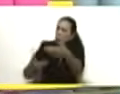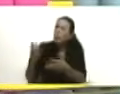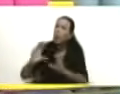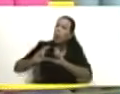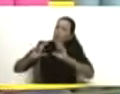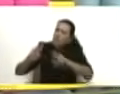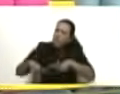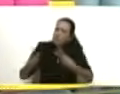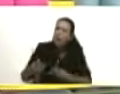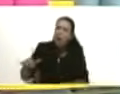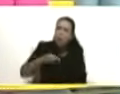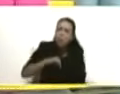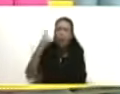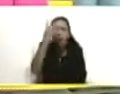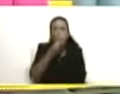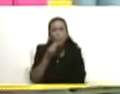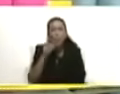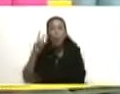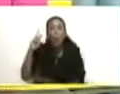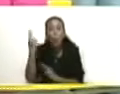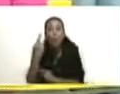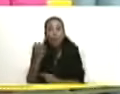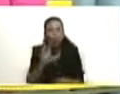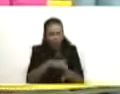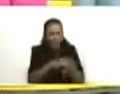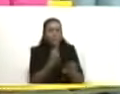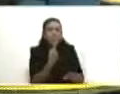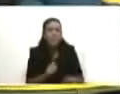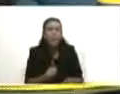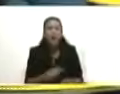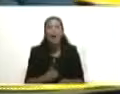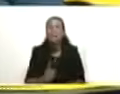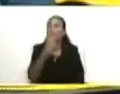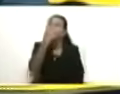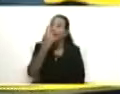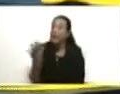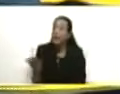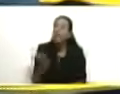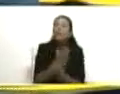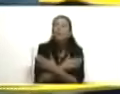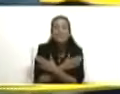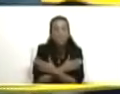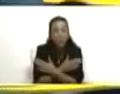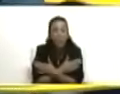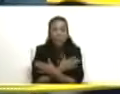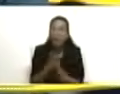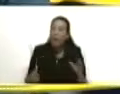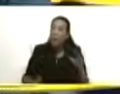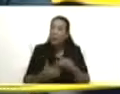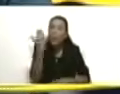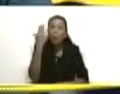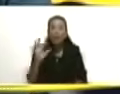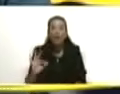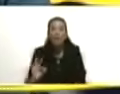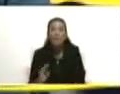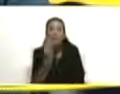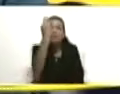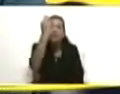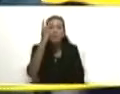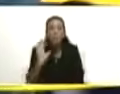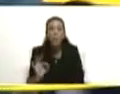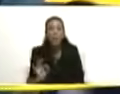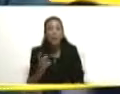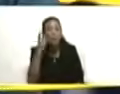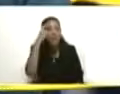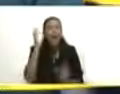comenzar la vida en revolución? Silita. Sí, bueno, lo primero es felicitar el lanzamiento de esta gran misión en un